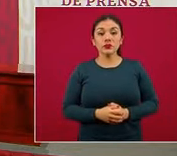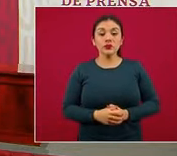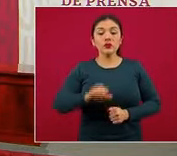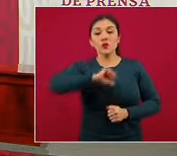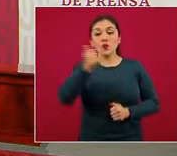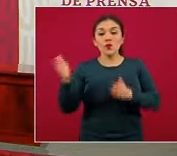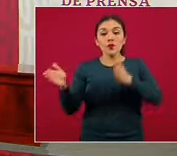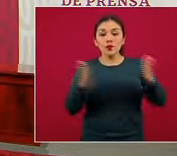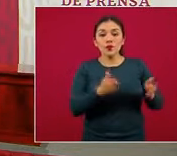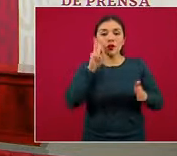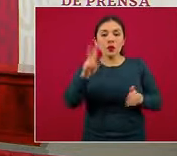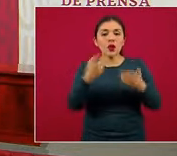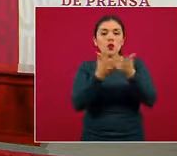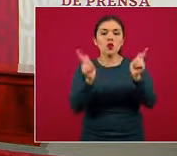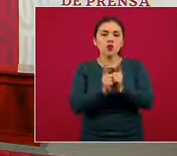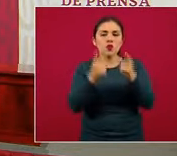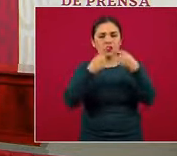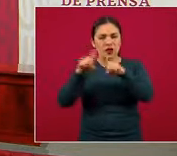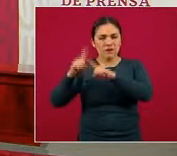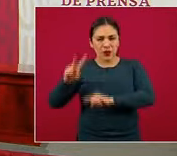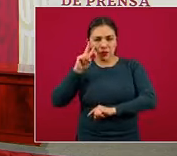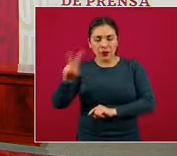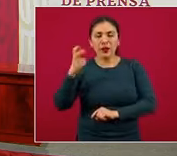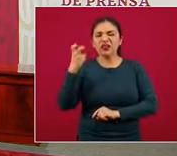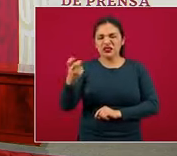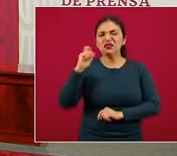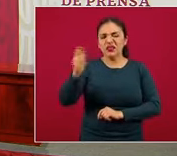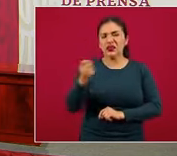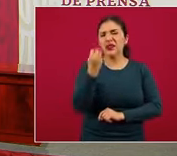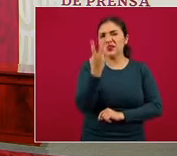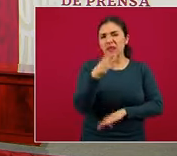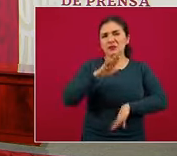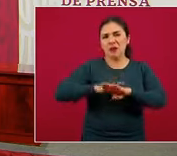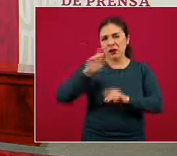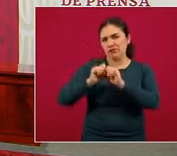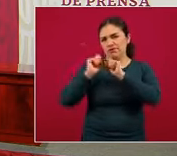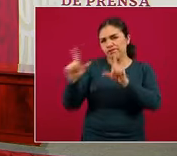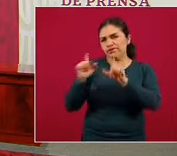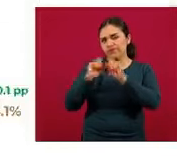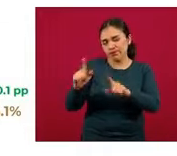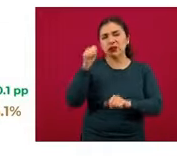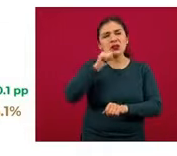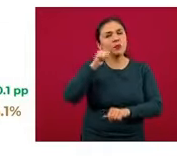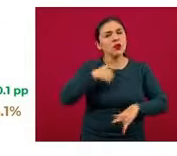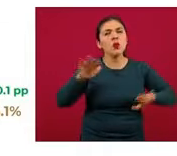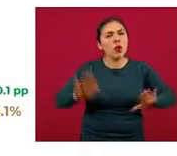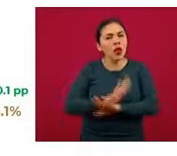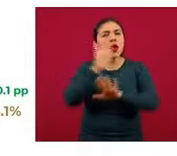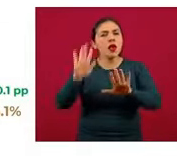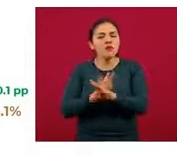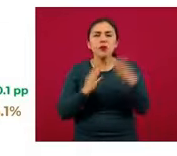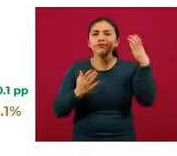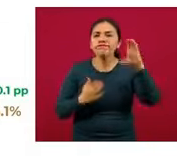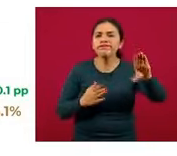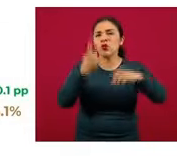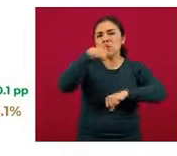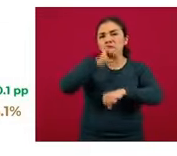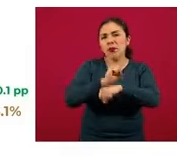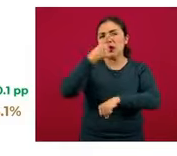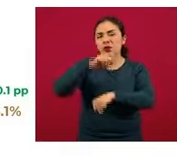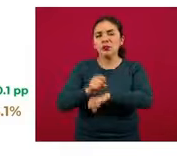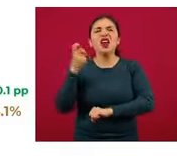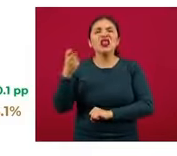Pasemos ahora a otro grupo de diapositivas. Son estas 3 diapositivas también que actualizamos de manera semanal,